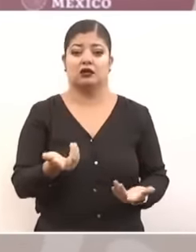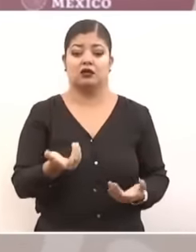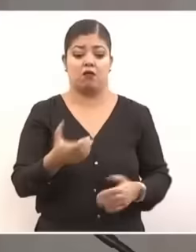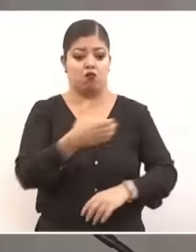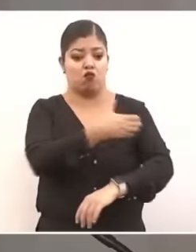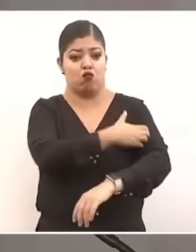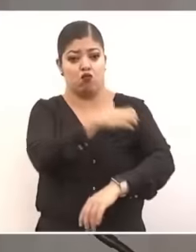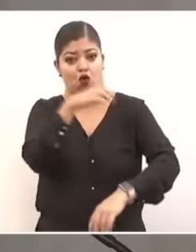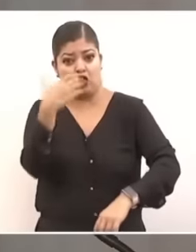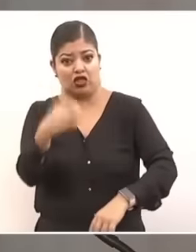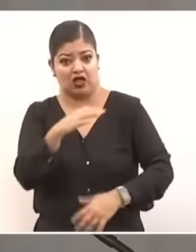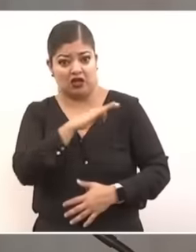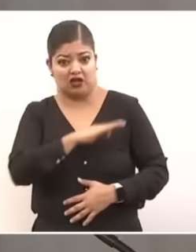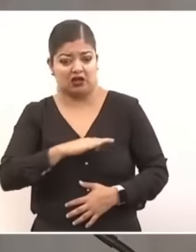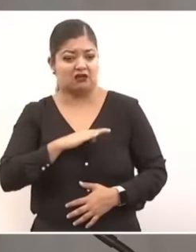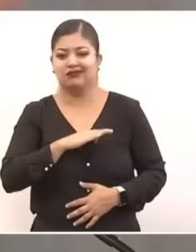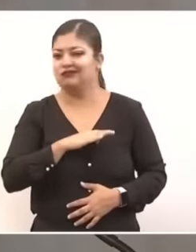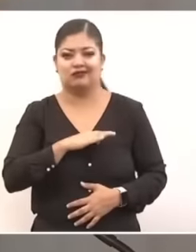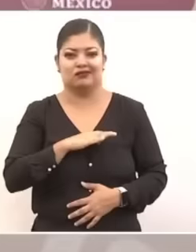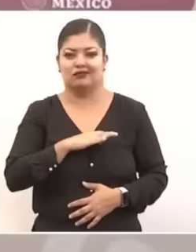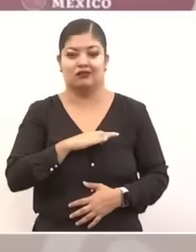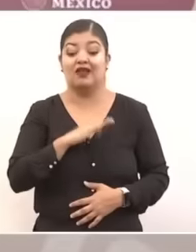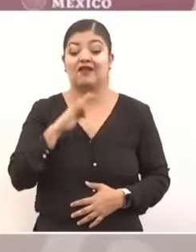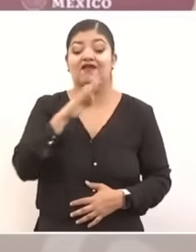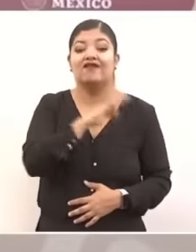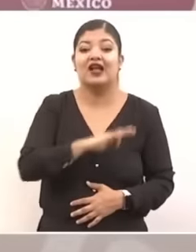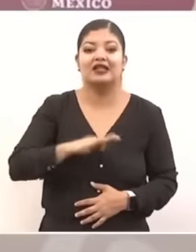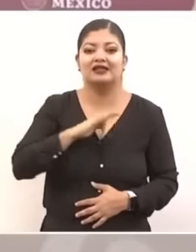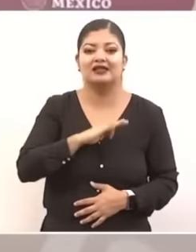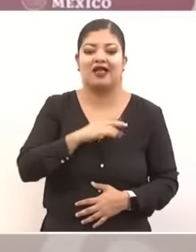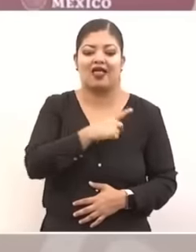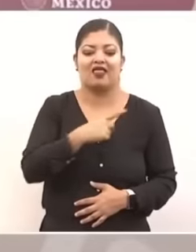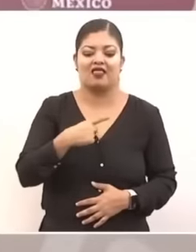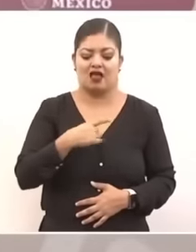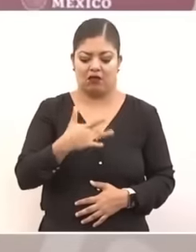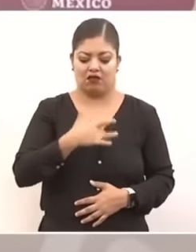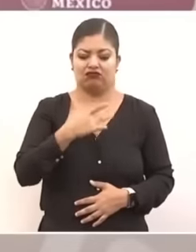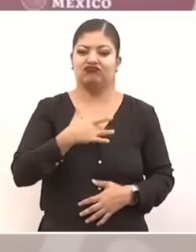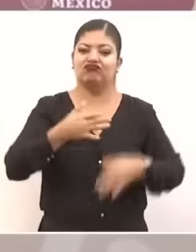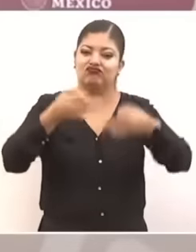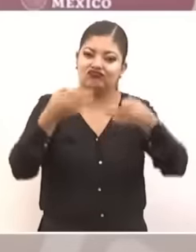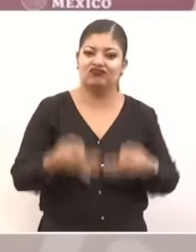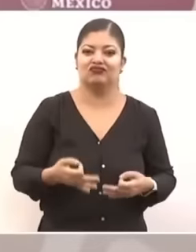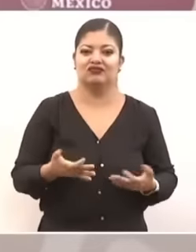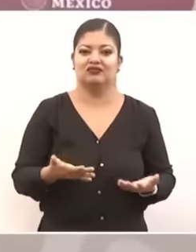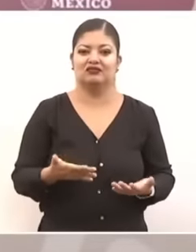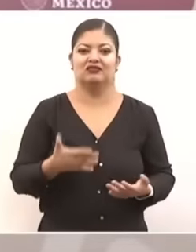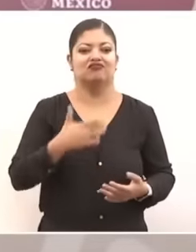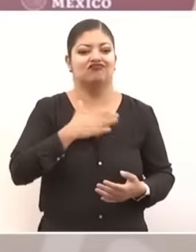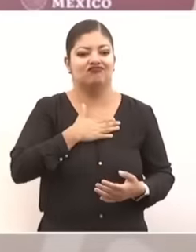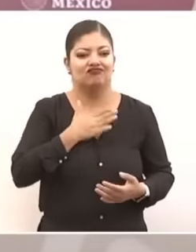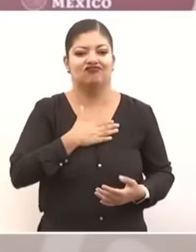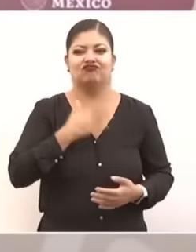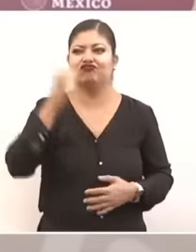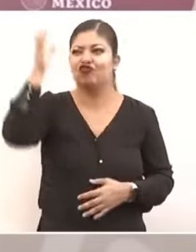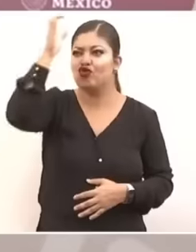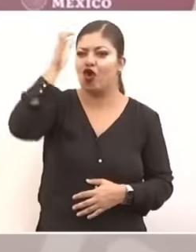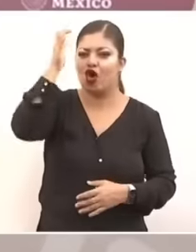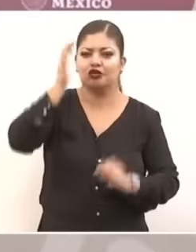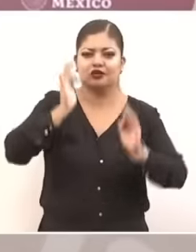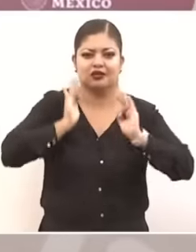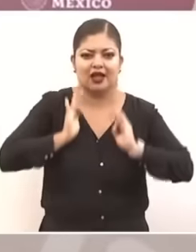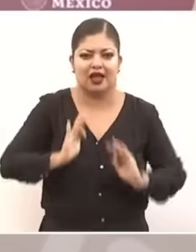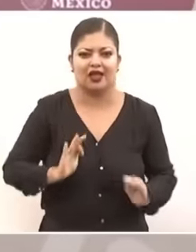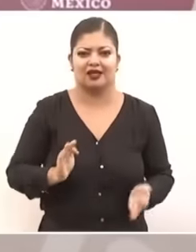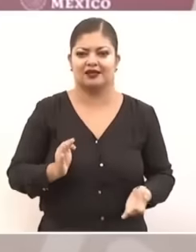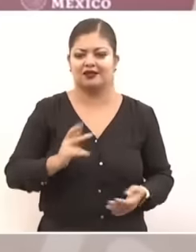poder. No, la felicidad es estar bien con uno mismo, estar bien con nuestra conciencia, estar bien con